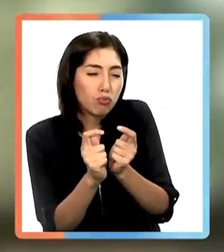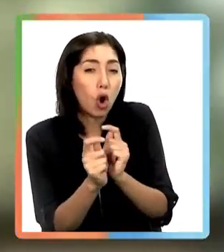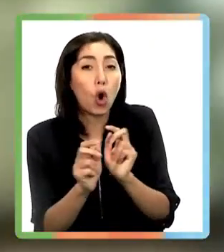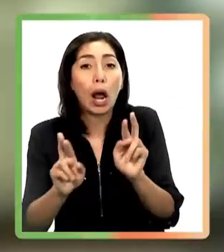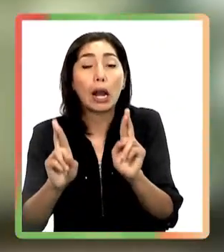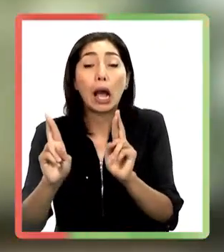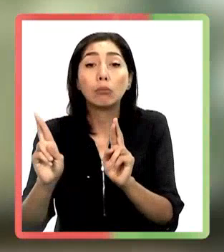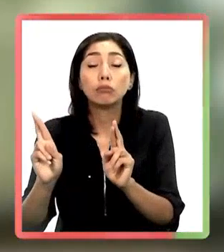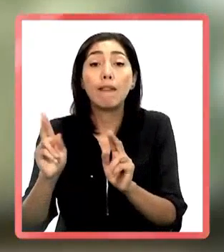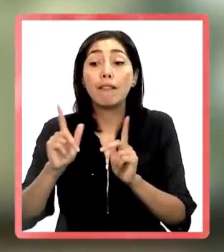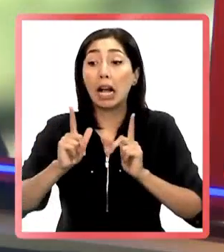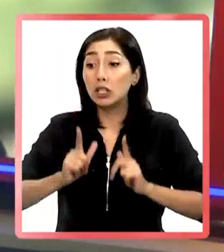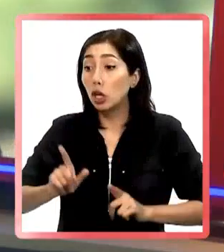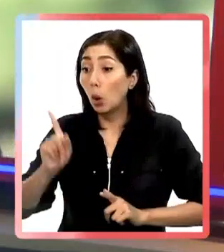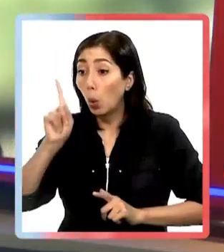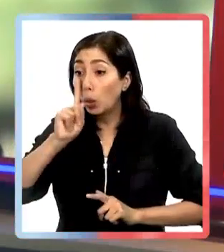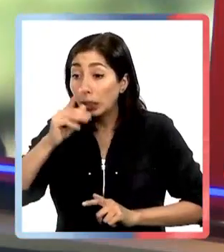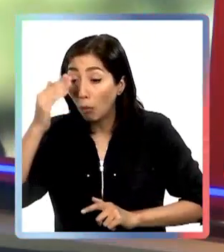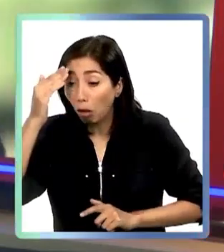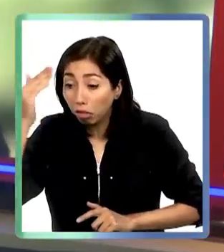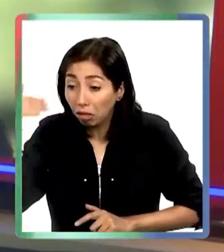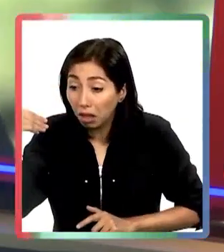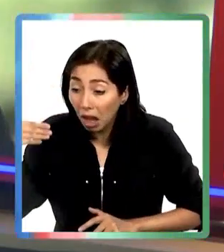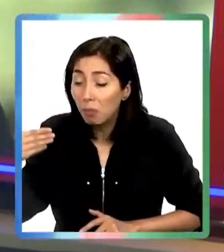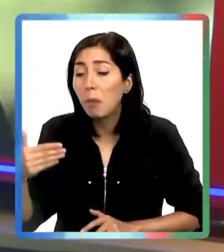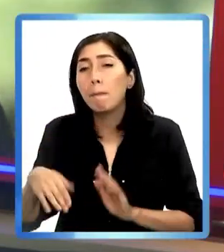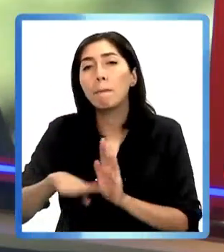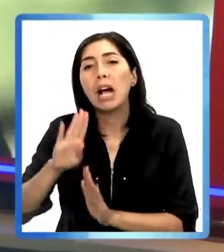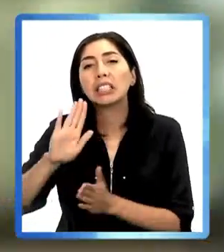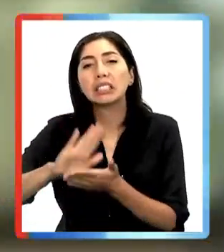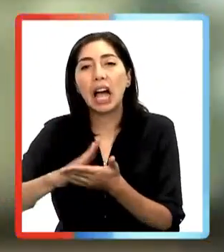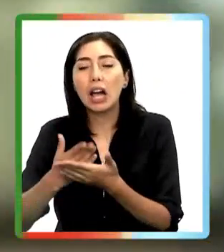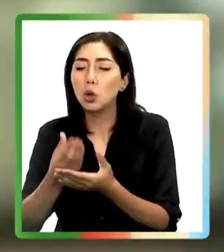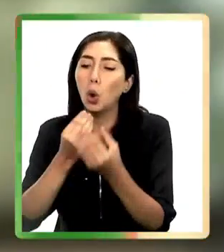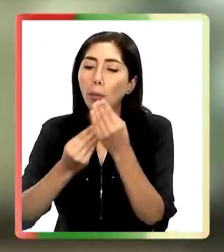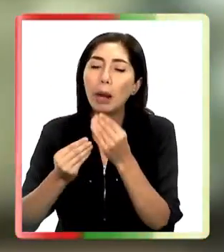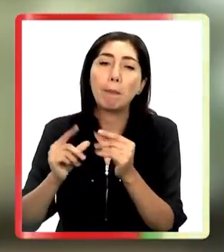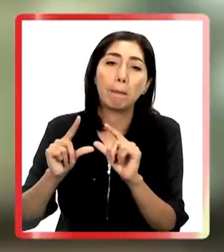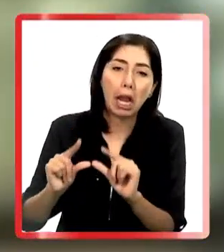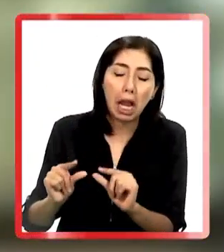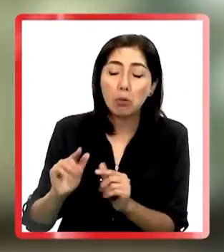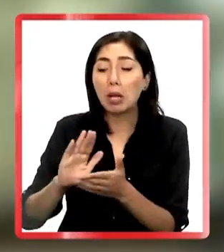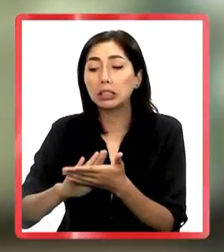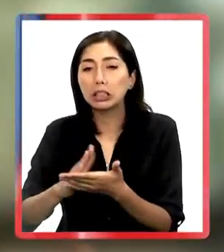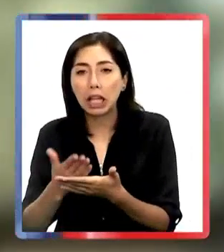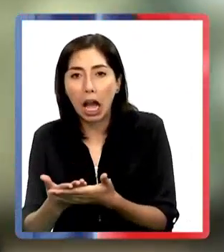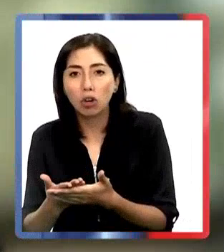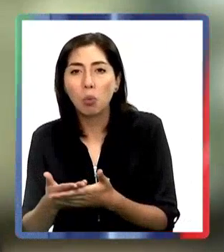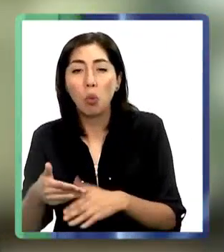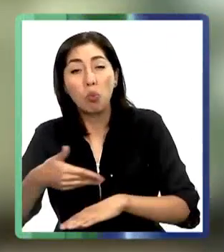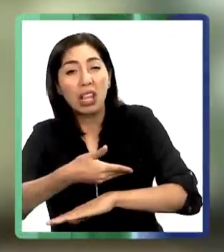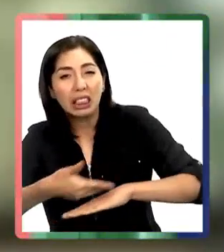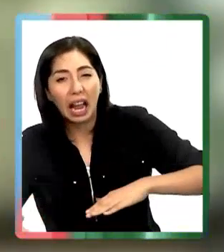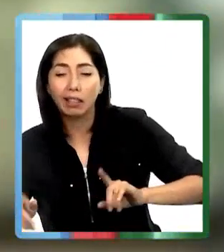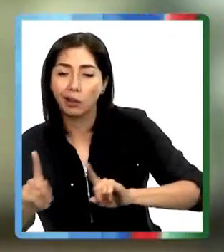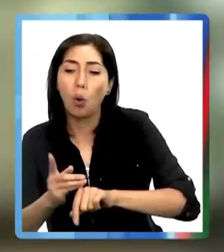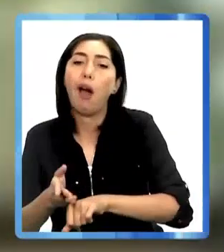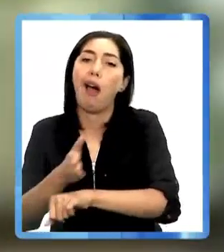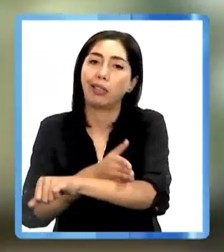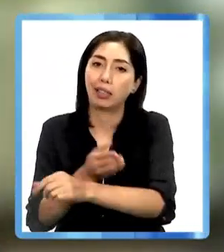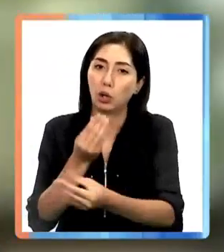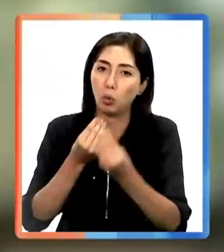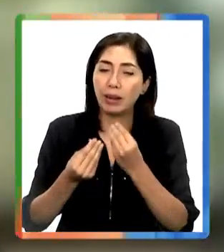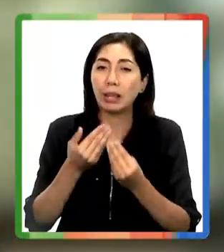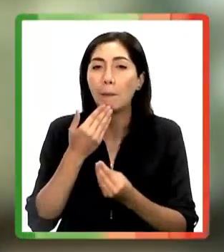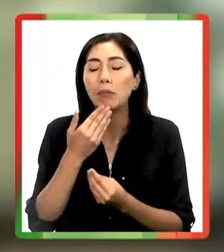los últimos días de las vacaciones comamos un poquito más sano, ¿cierto? No comer tan tarde,